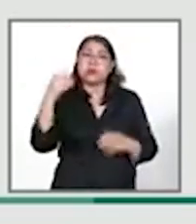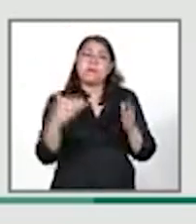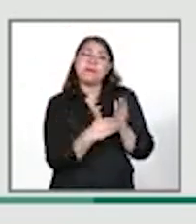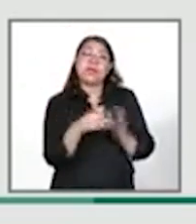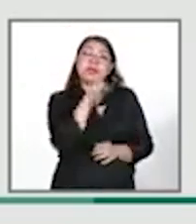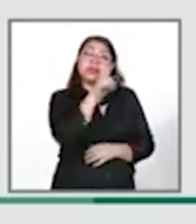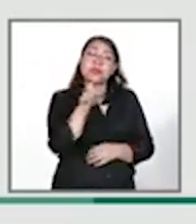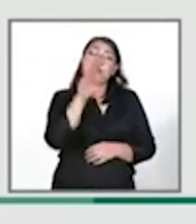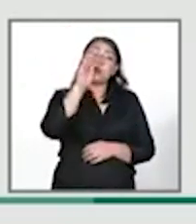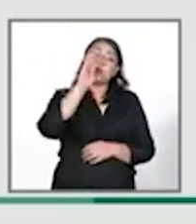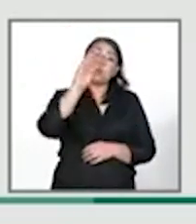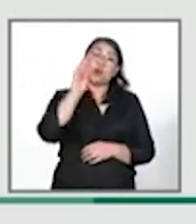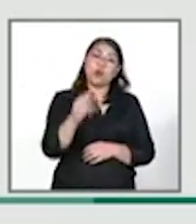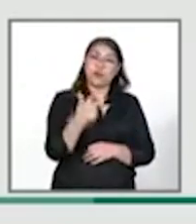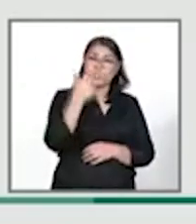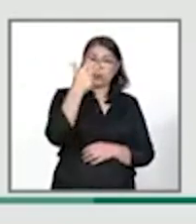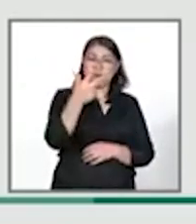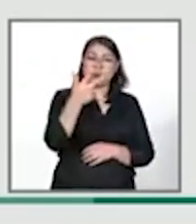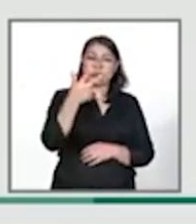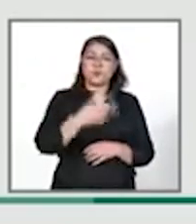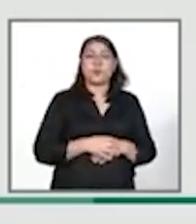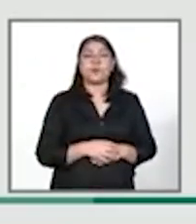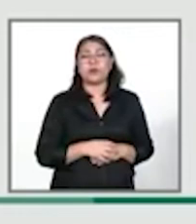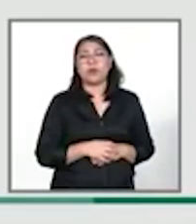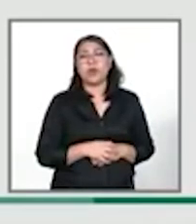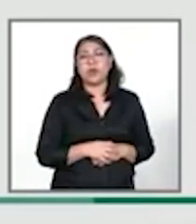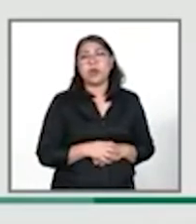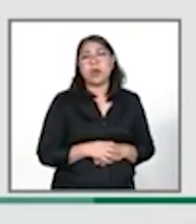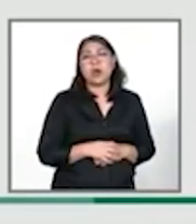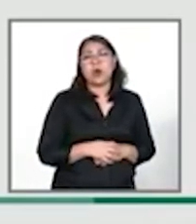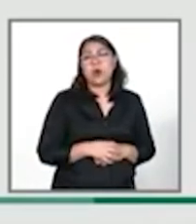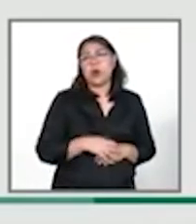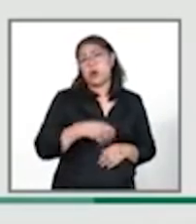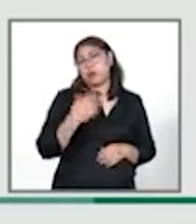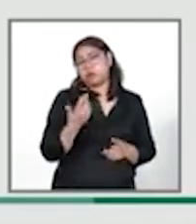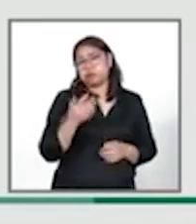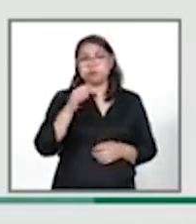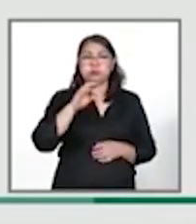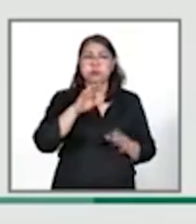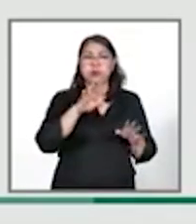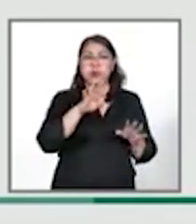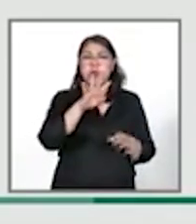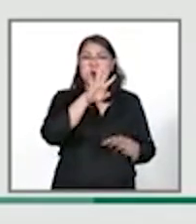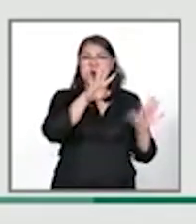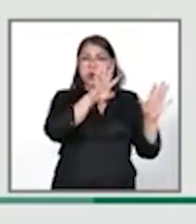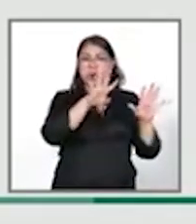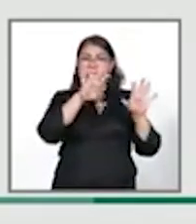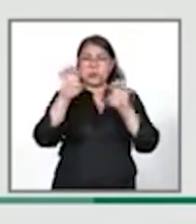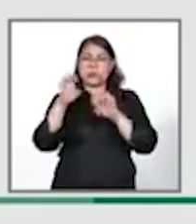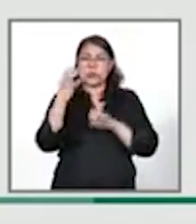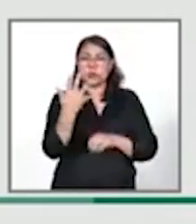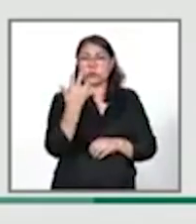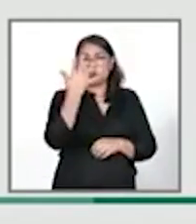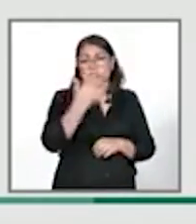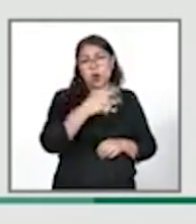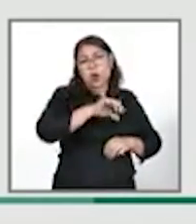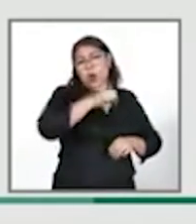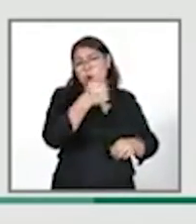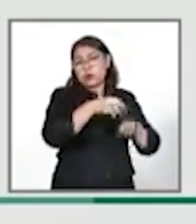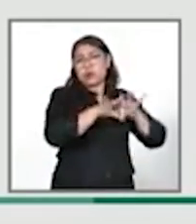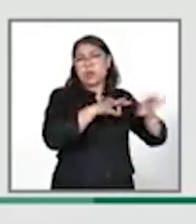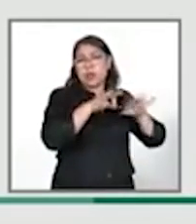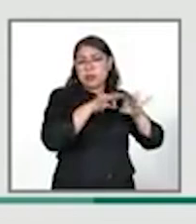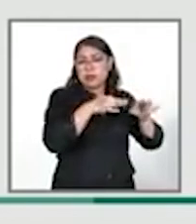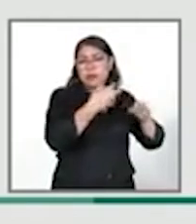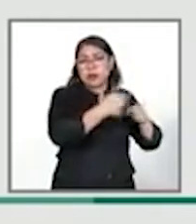1.198 enfermeras o enfermeros y algunos otros compañeros de afines a la salud,